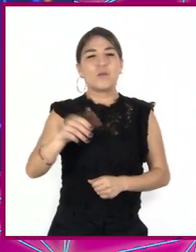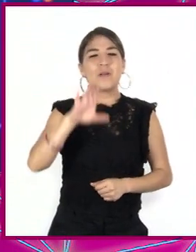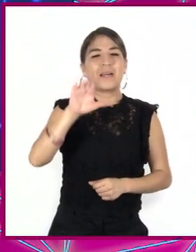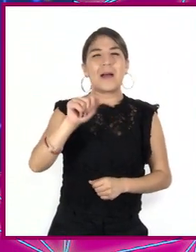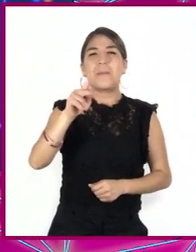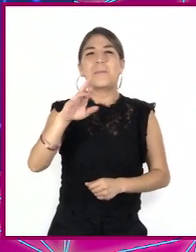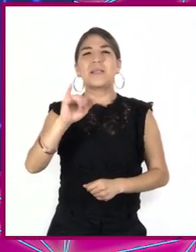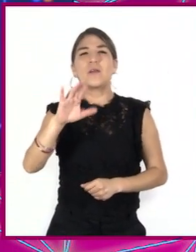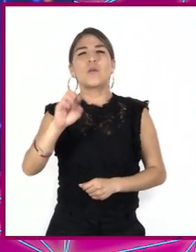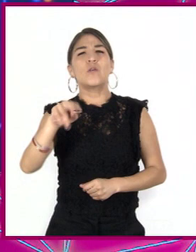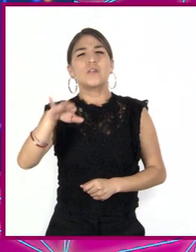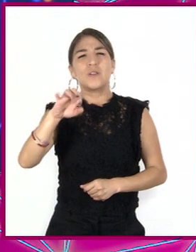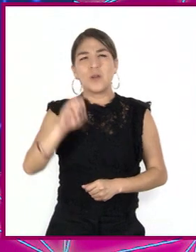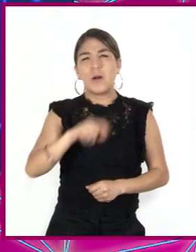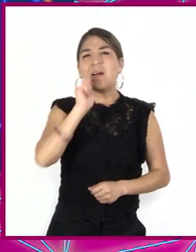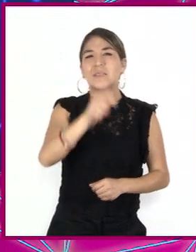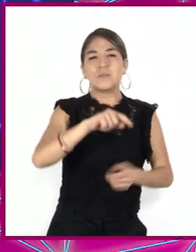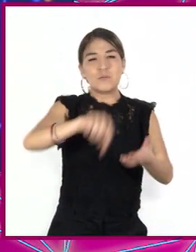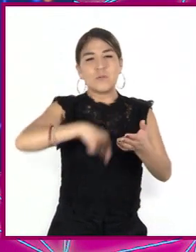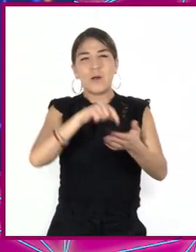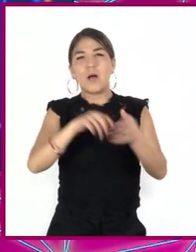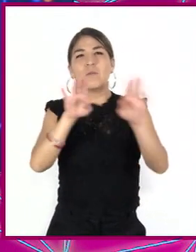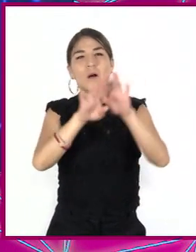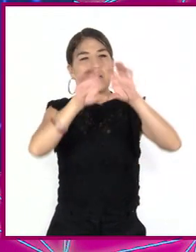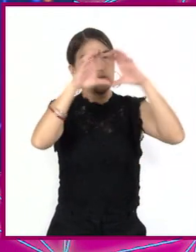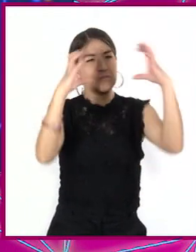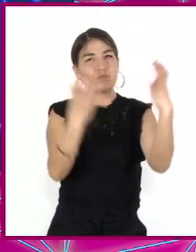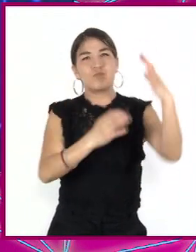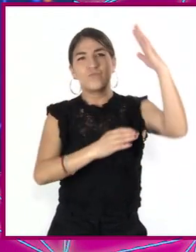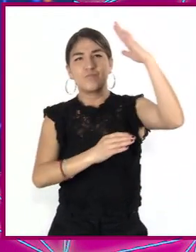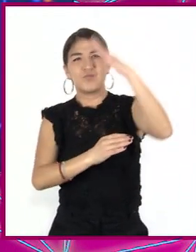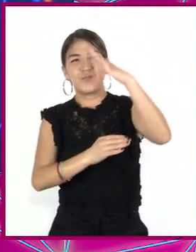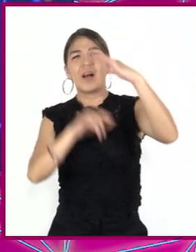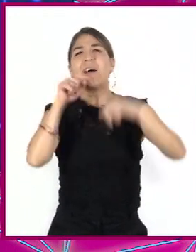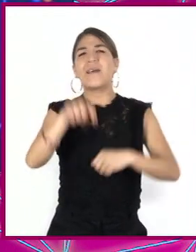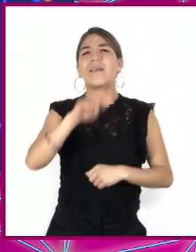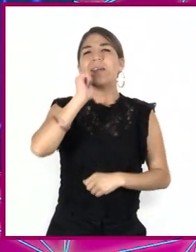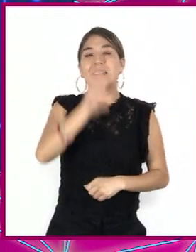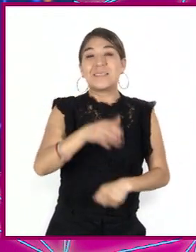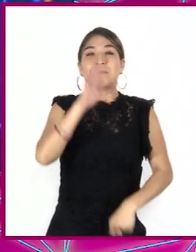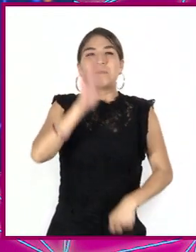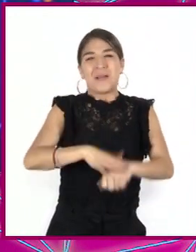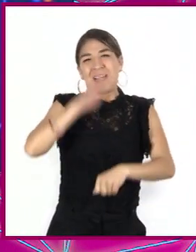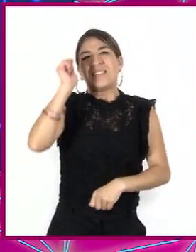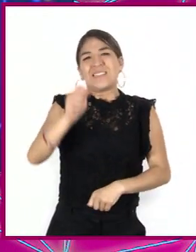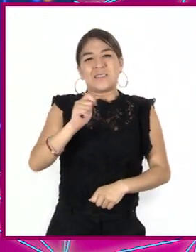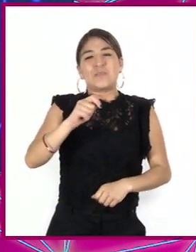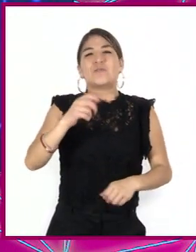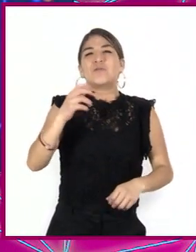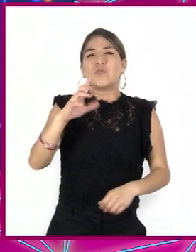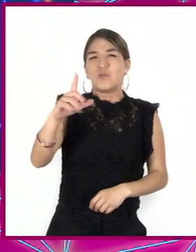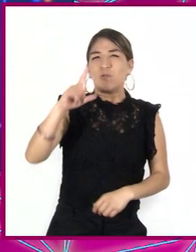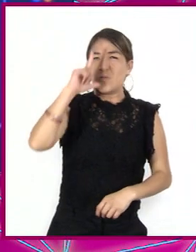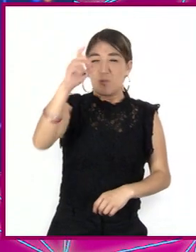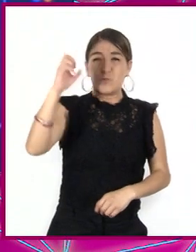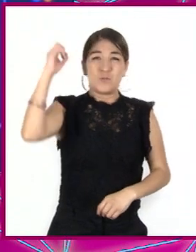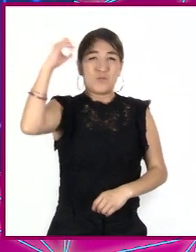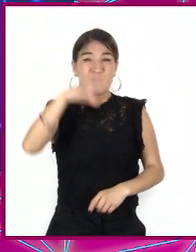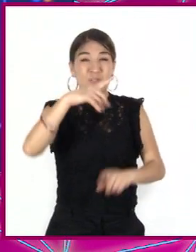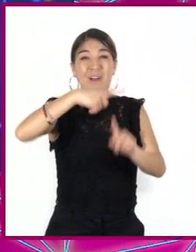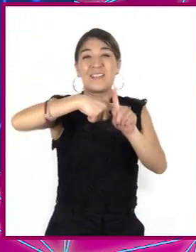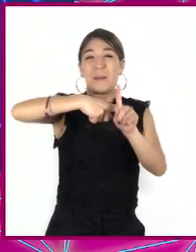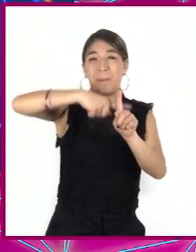rayos solares llegan perpendicularmente a la superficie. Esto ocasiona mayor radiación y temperaturas